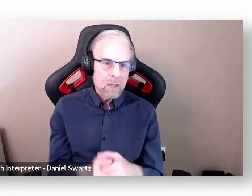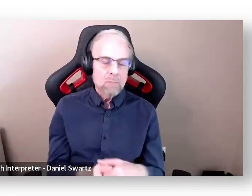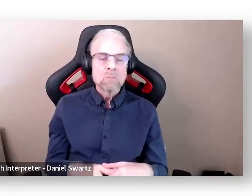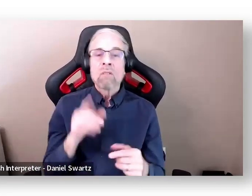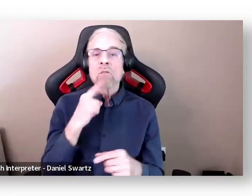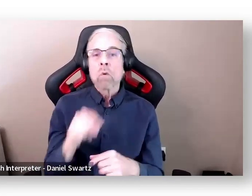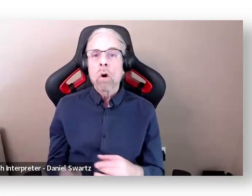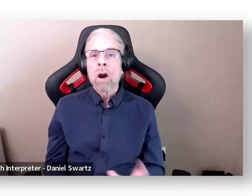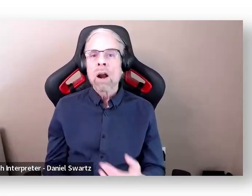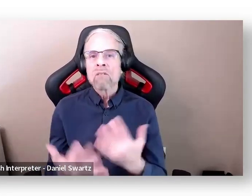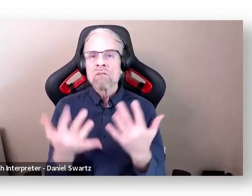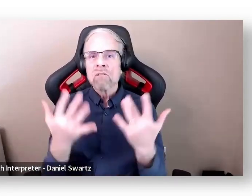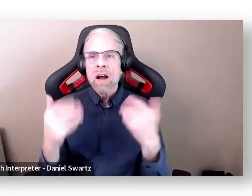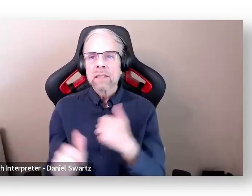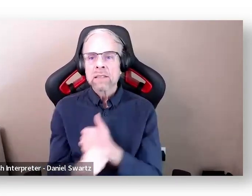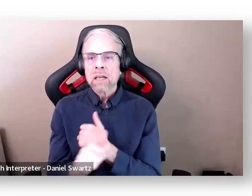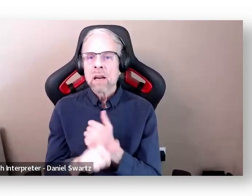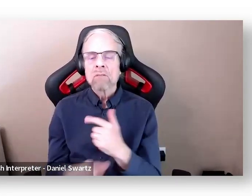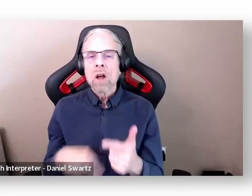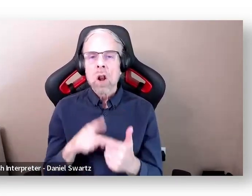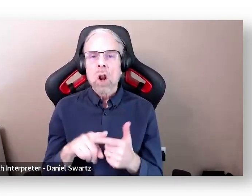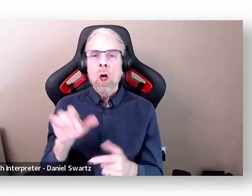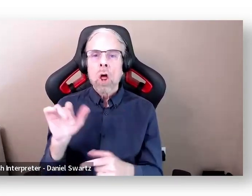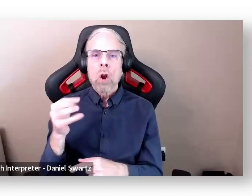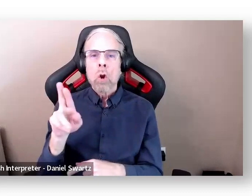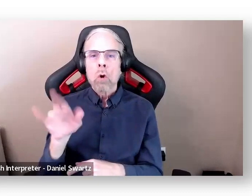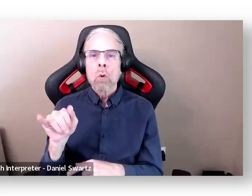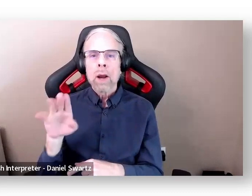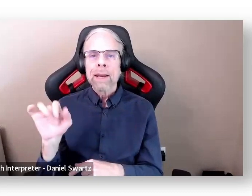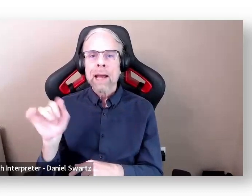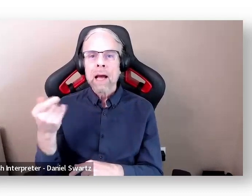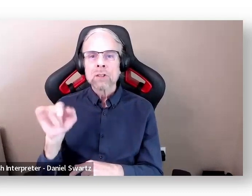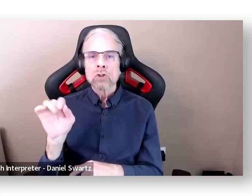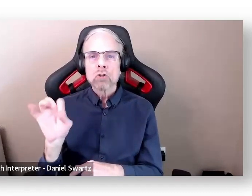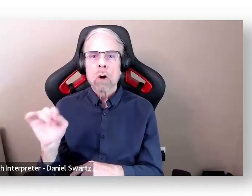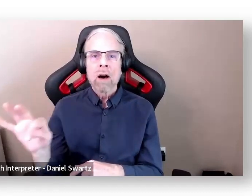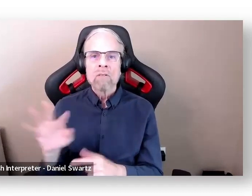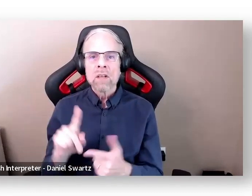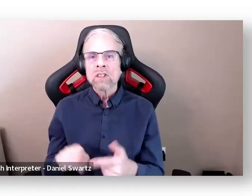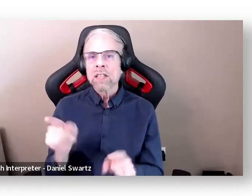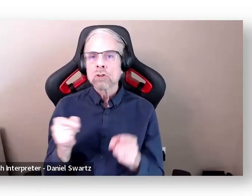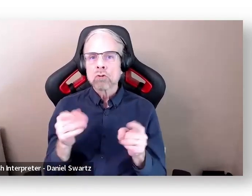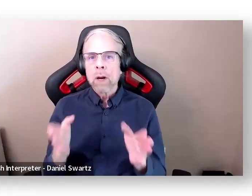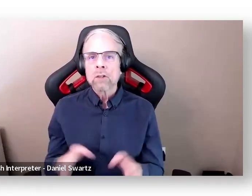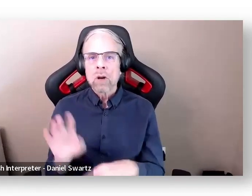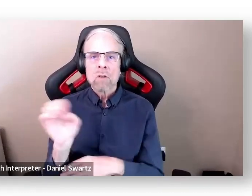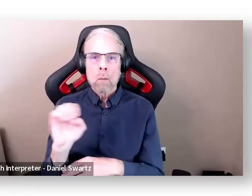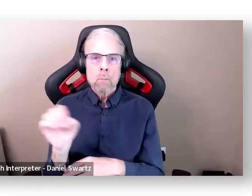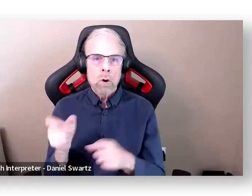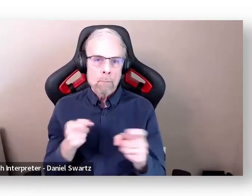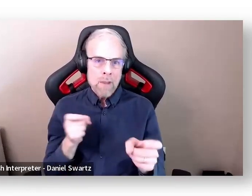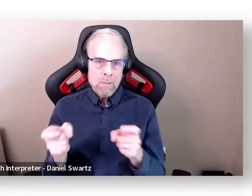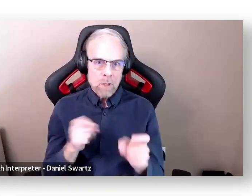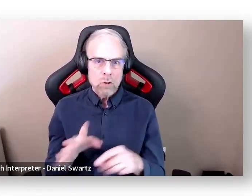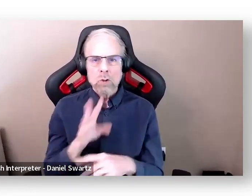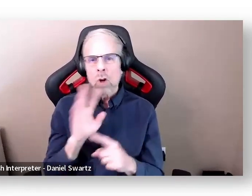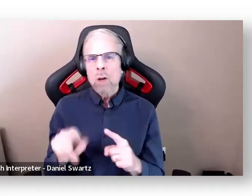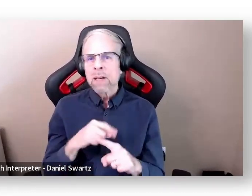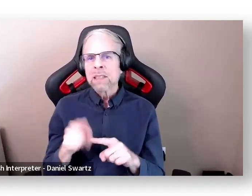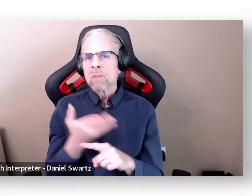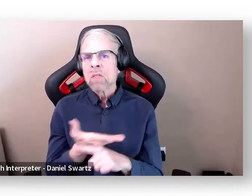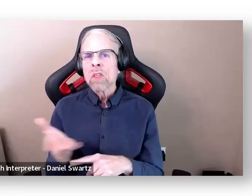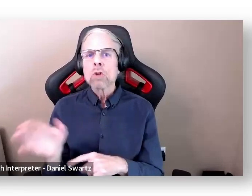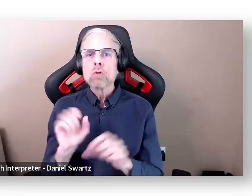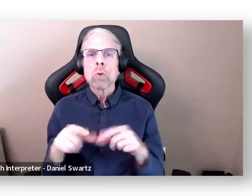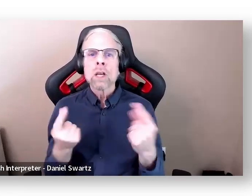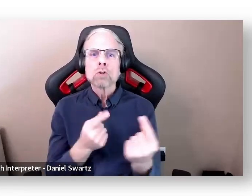7 días a la semana. Luego tenemos a Nora Yotsov, mi derecha. Ella es la directora